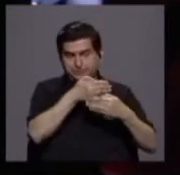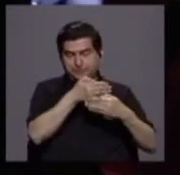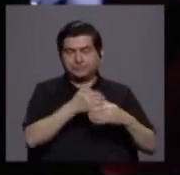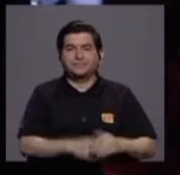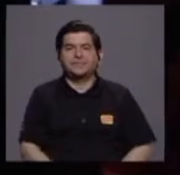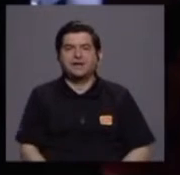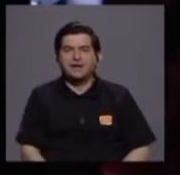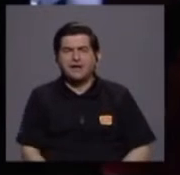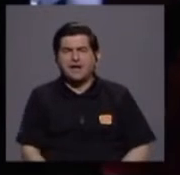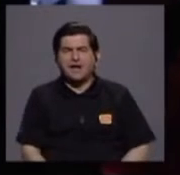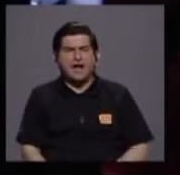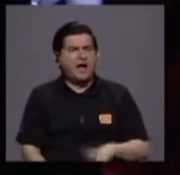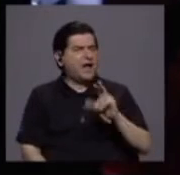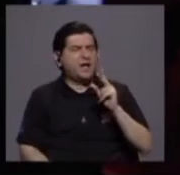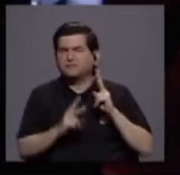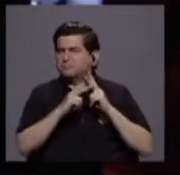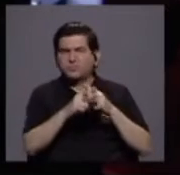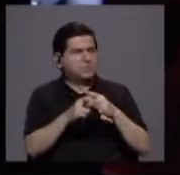Cuando nos dejan de prestar,